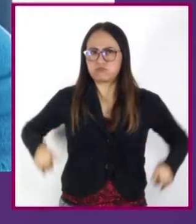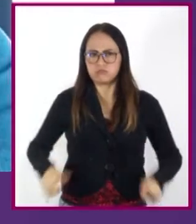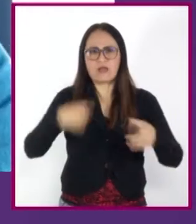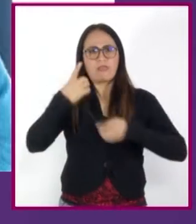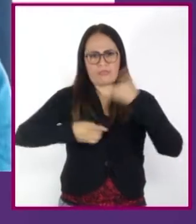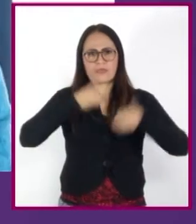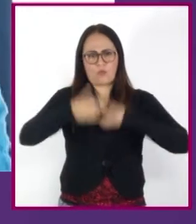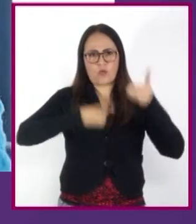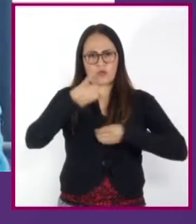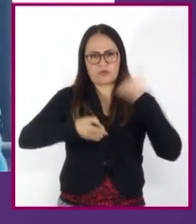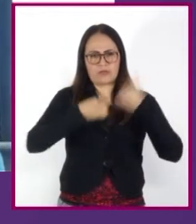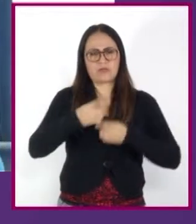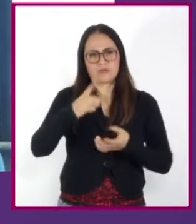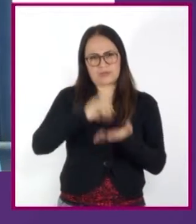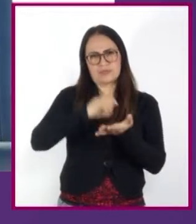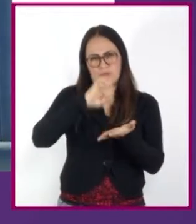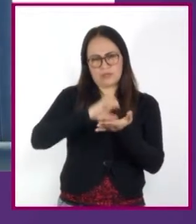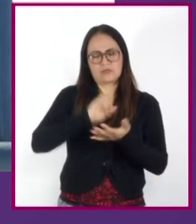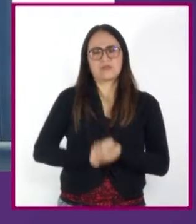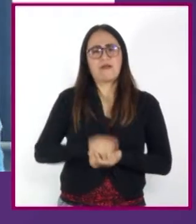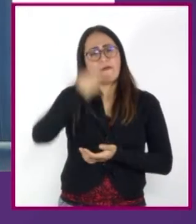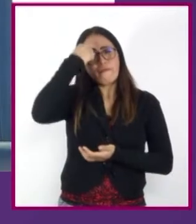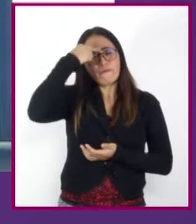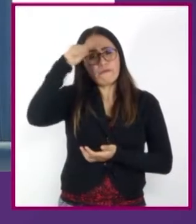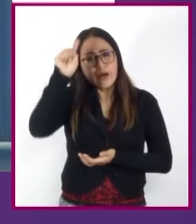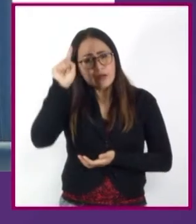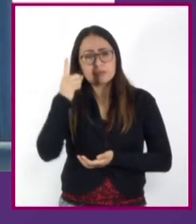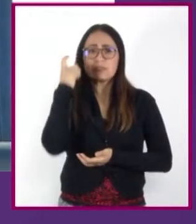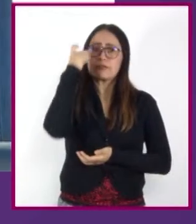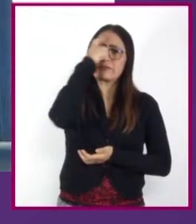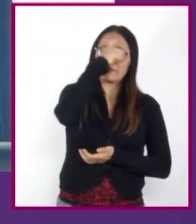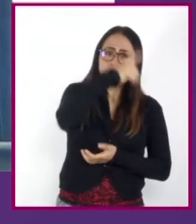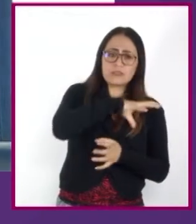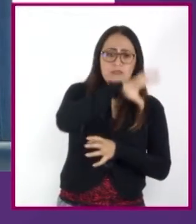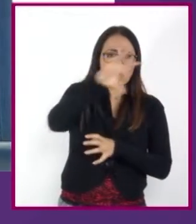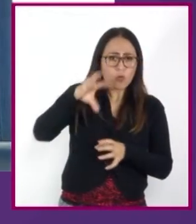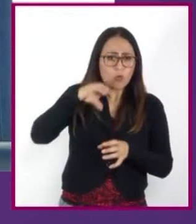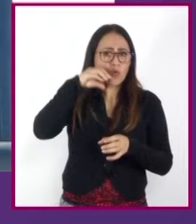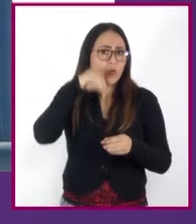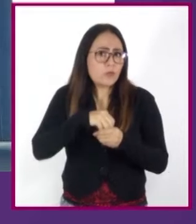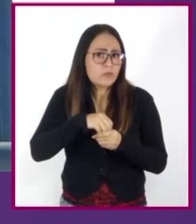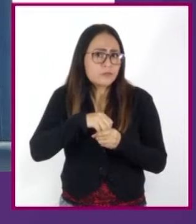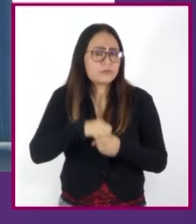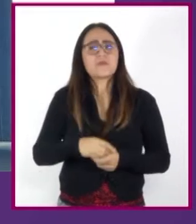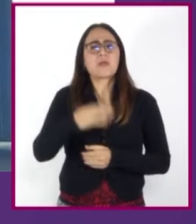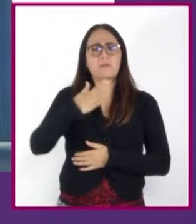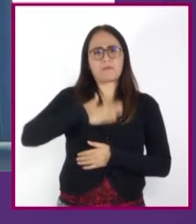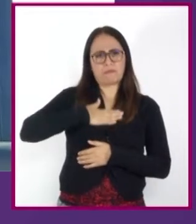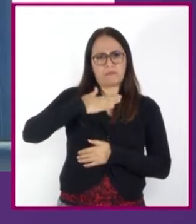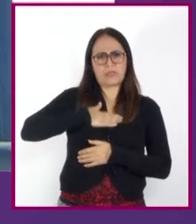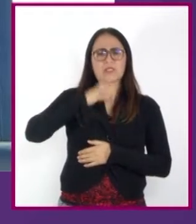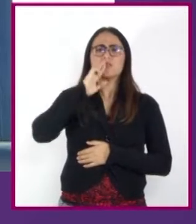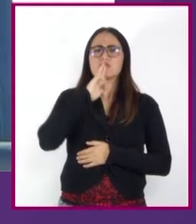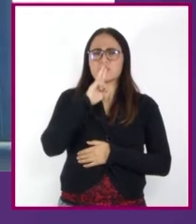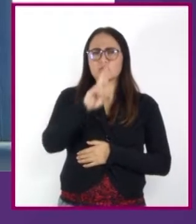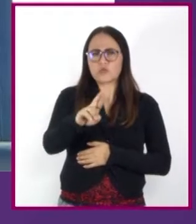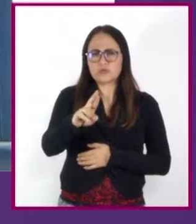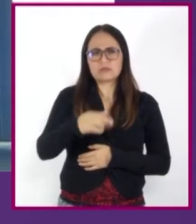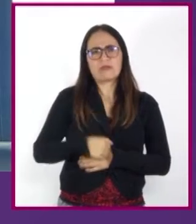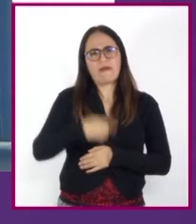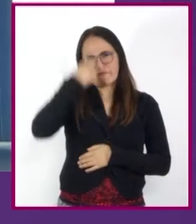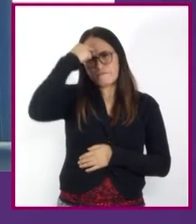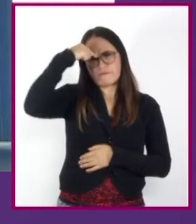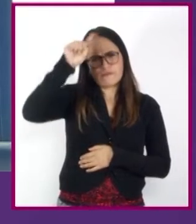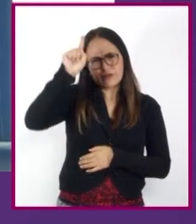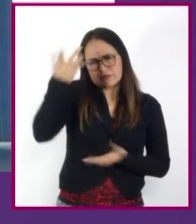la pregunta de qué tan fácil o difícil fue para mí la inclusión, mi respuesta es que desde mi punto de vista es fácil, y